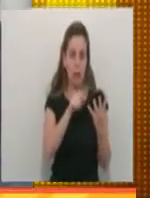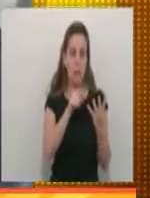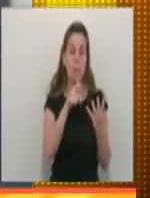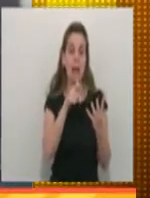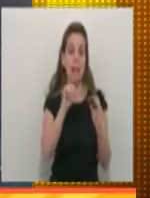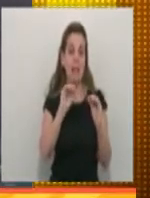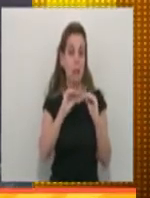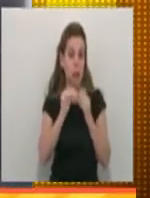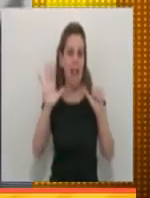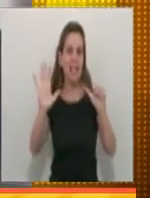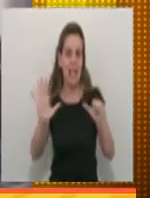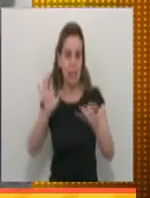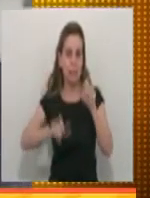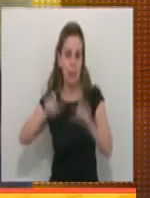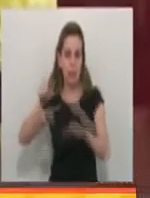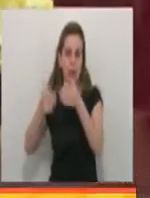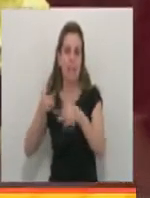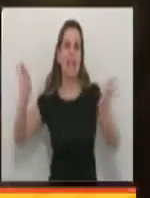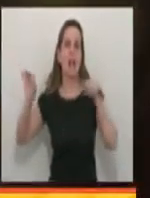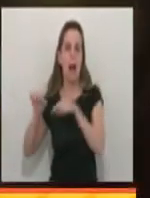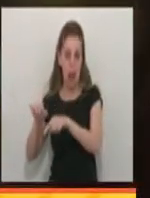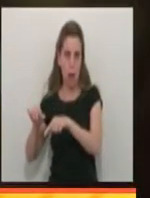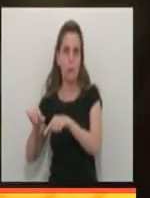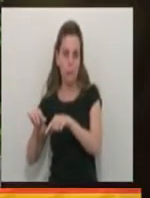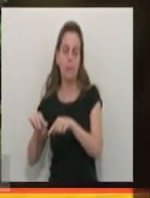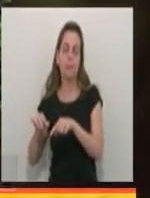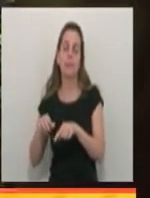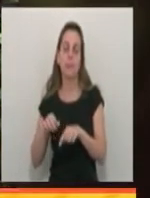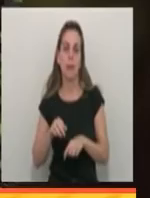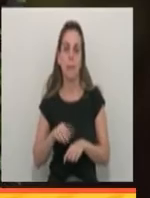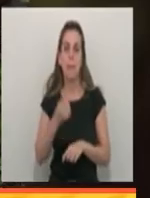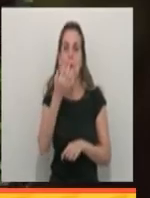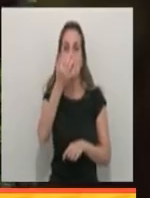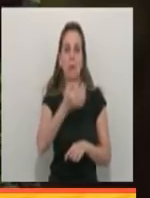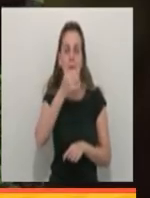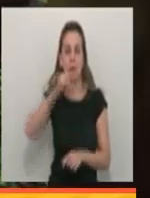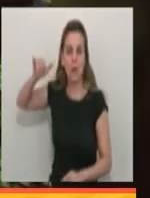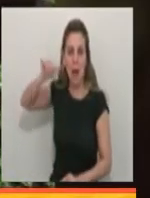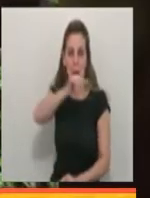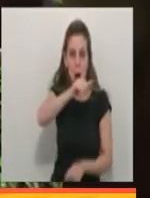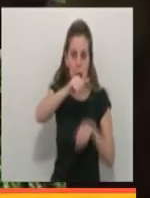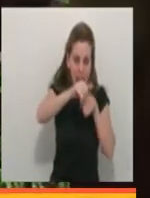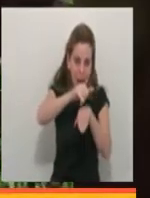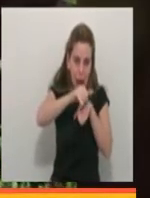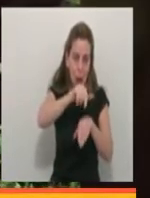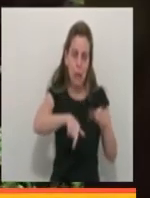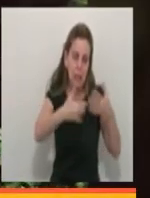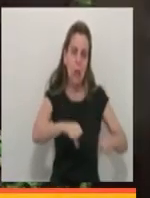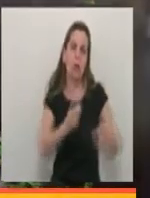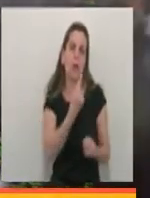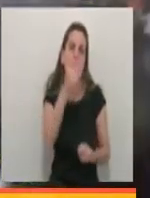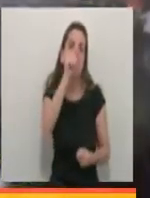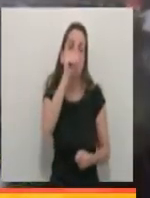del fuselaje del avión. Está siendo trasladado en estos momentos al Hospital San Juan de Dios, allí en Colombia, en la zona